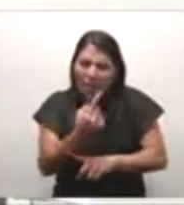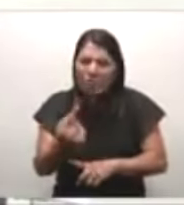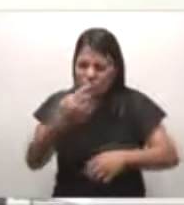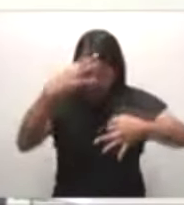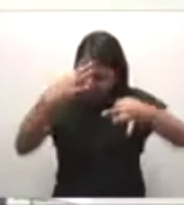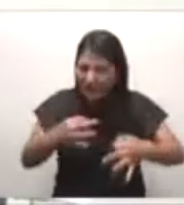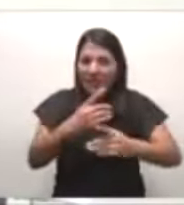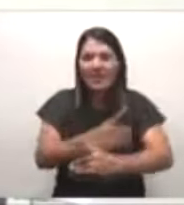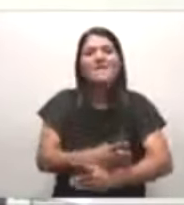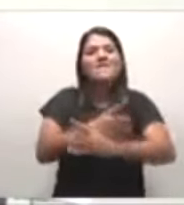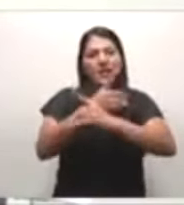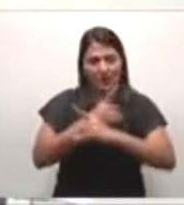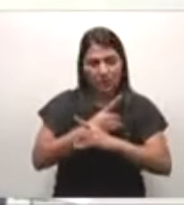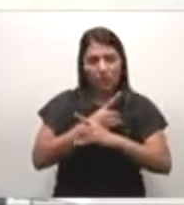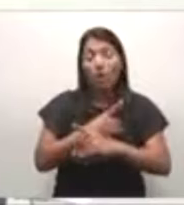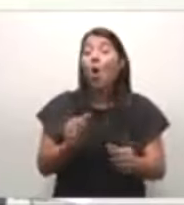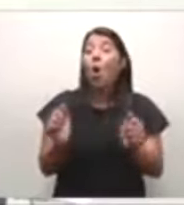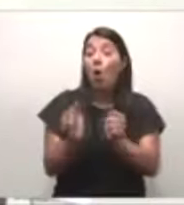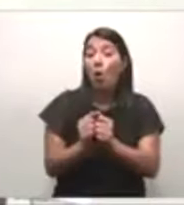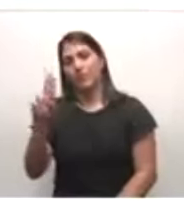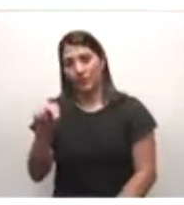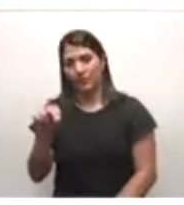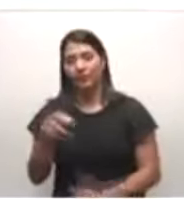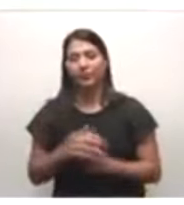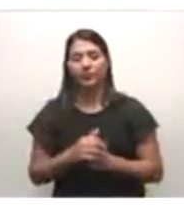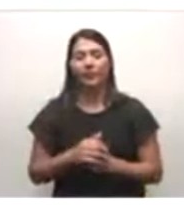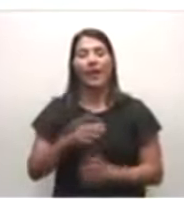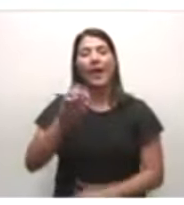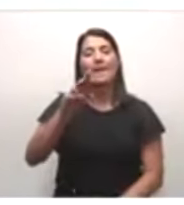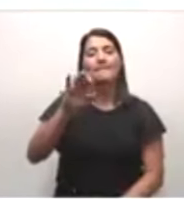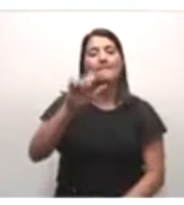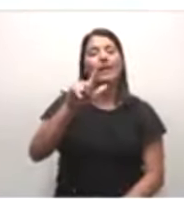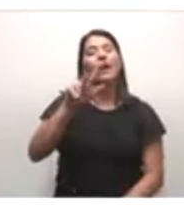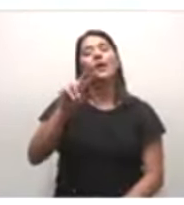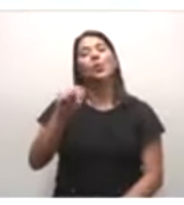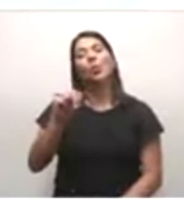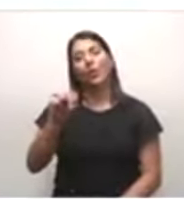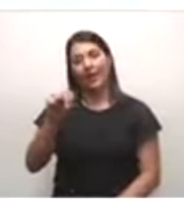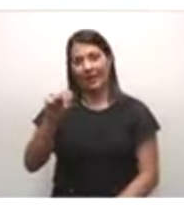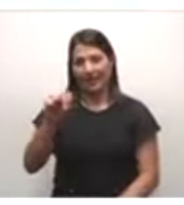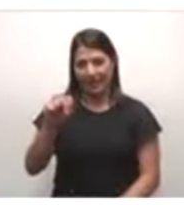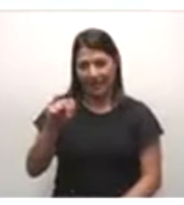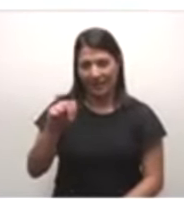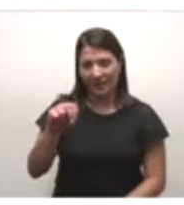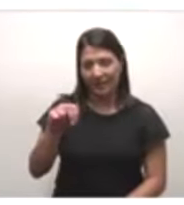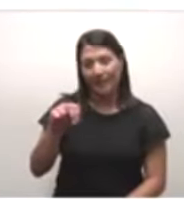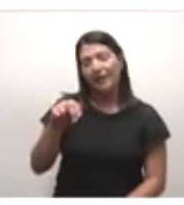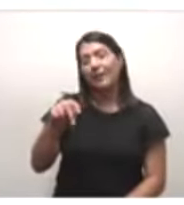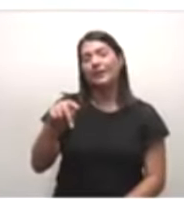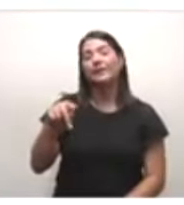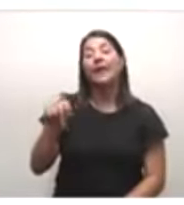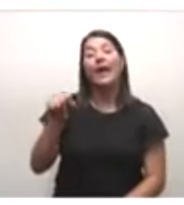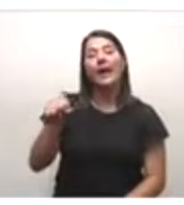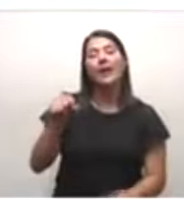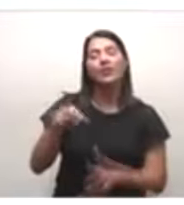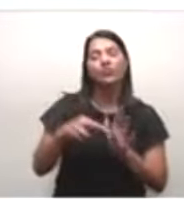otros, con el liderazgo de ustedes. Por Pérez Celedón, Emanuel Ceciliano.